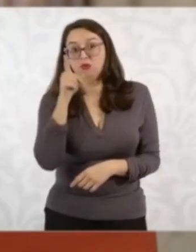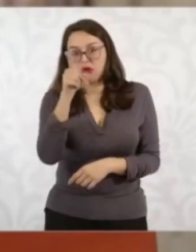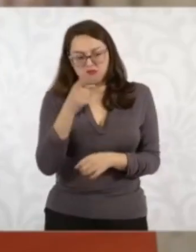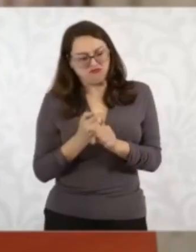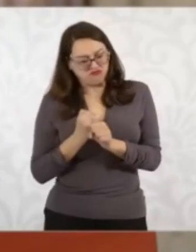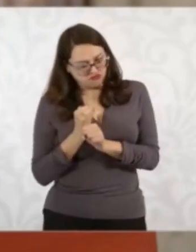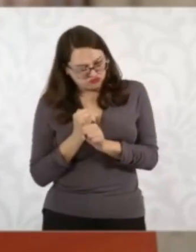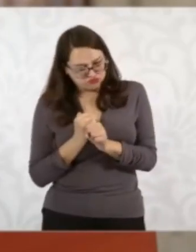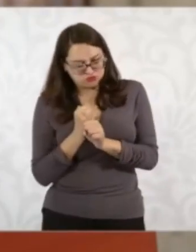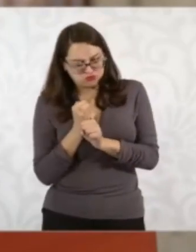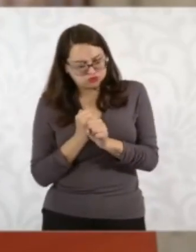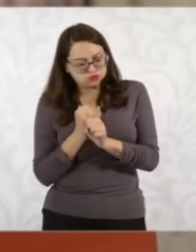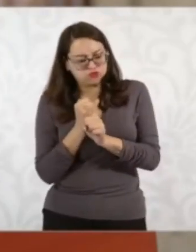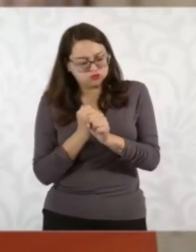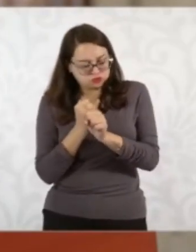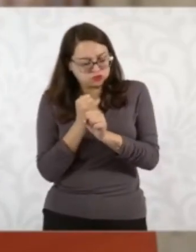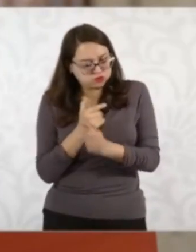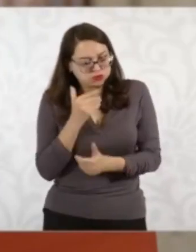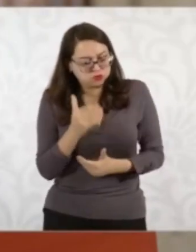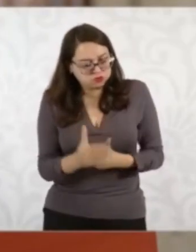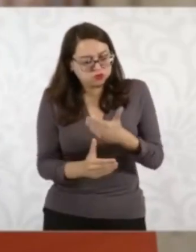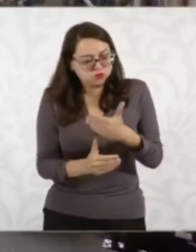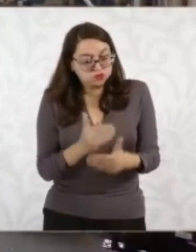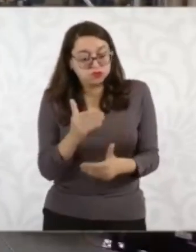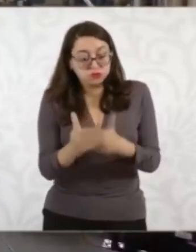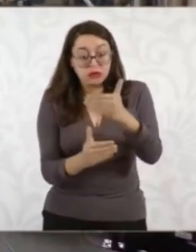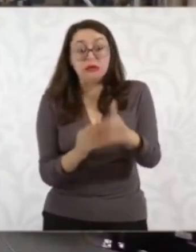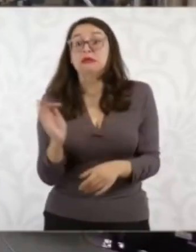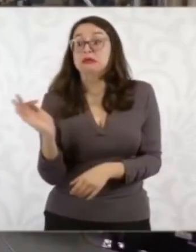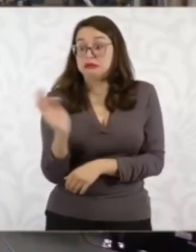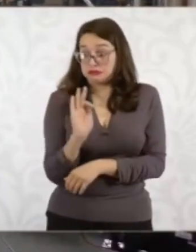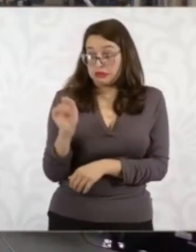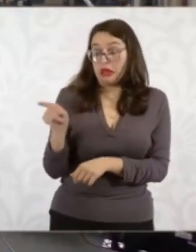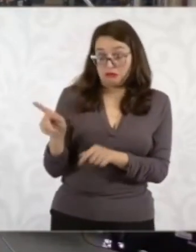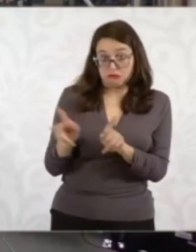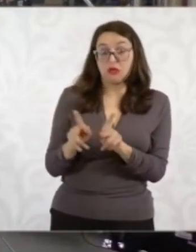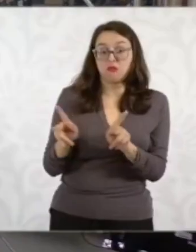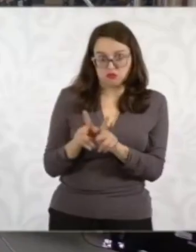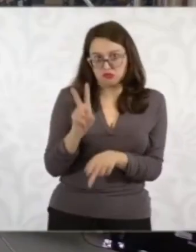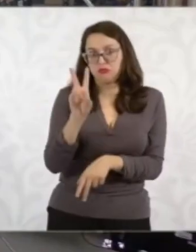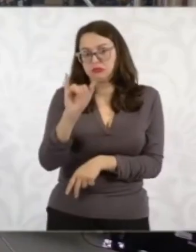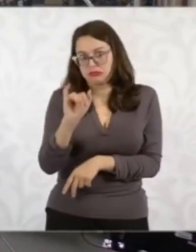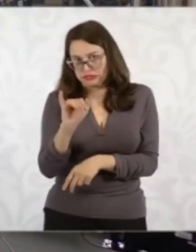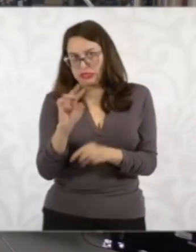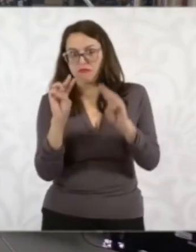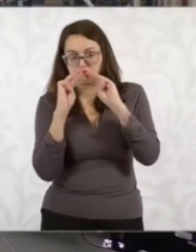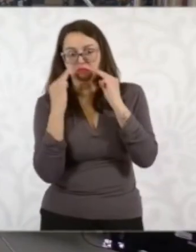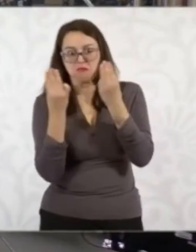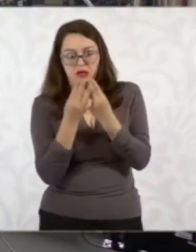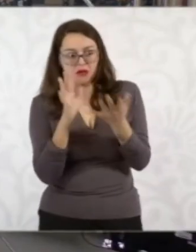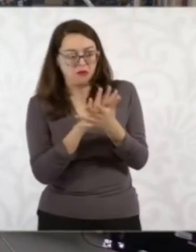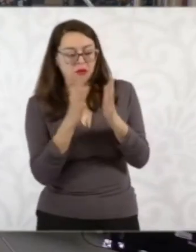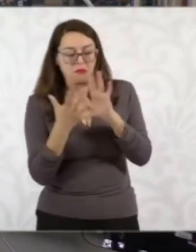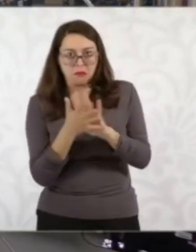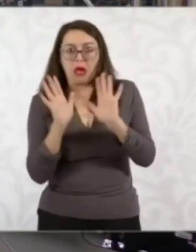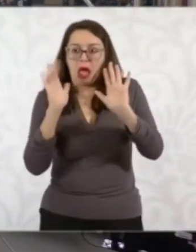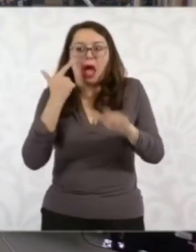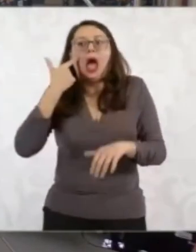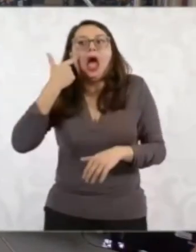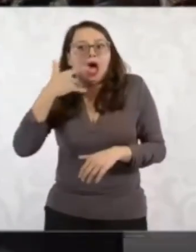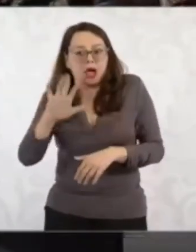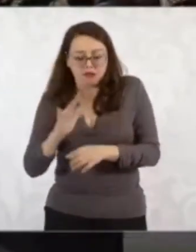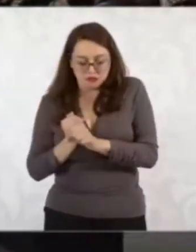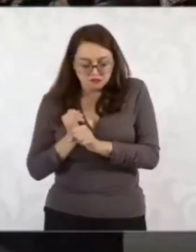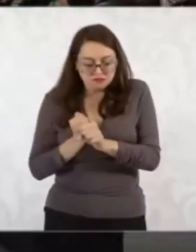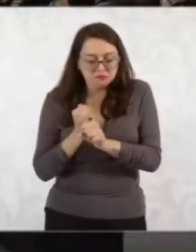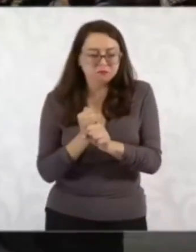una investigación de muchos meses en torno a la posible culpabilidad del Mundo de la Madrid, las autoridades no tienen indicio alguno de que